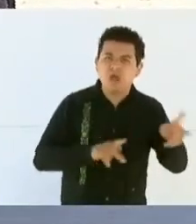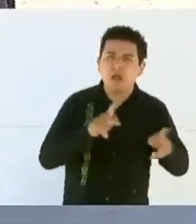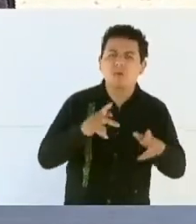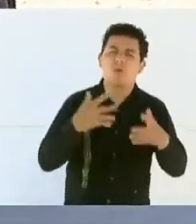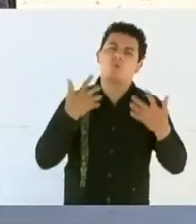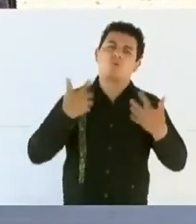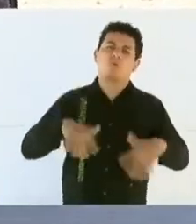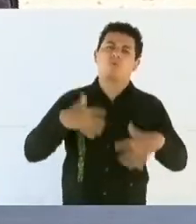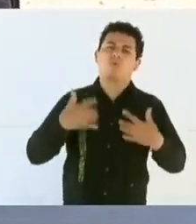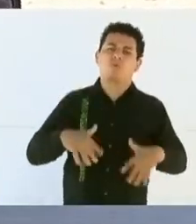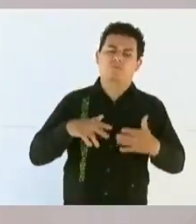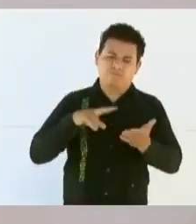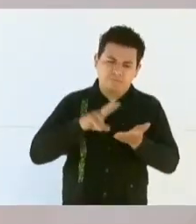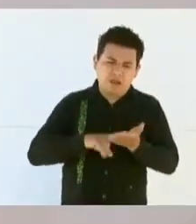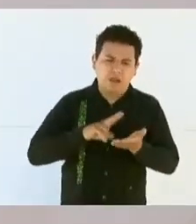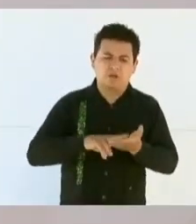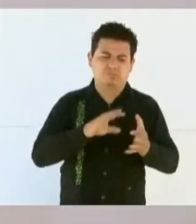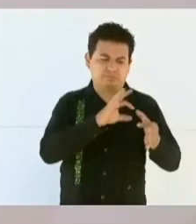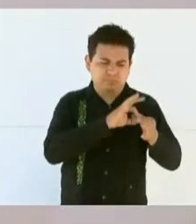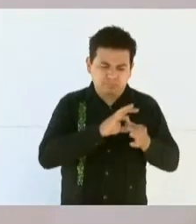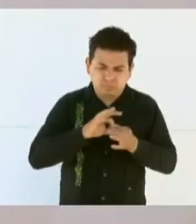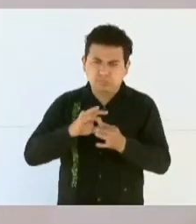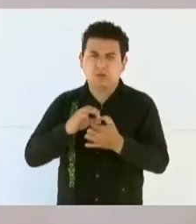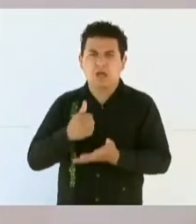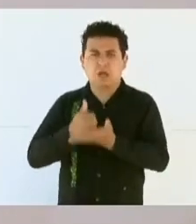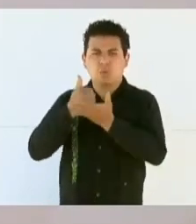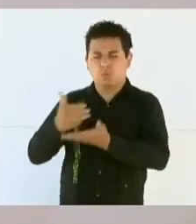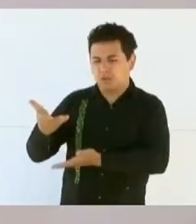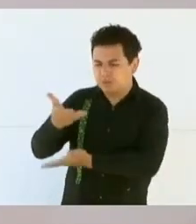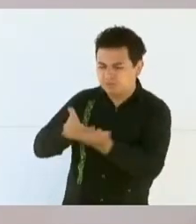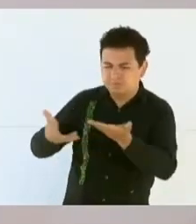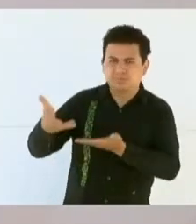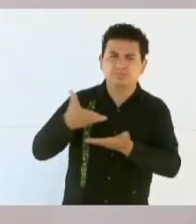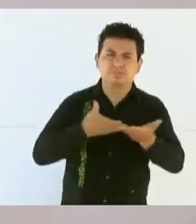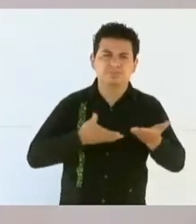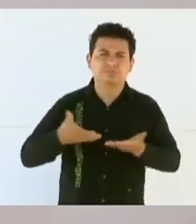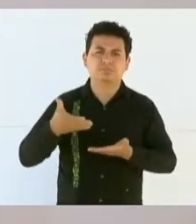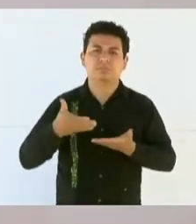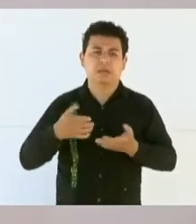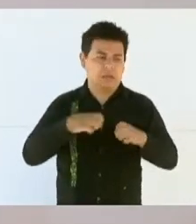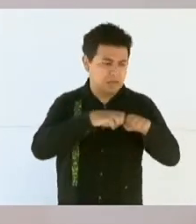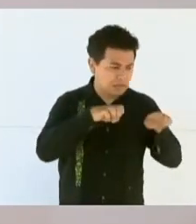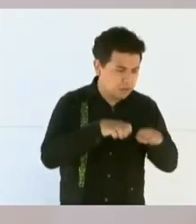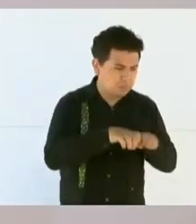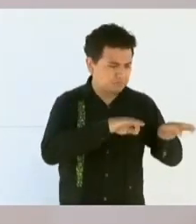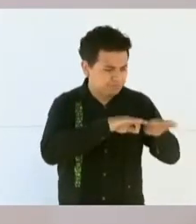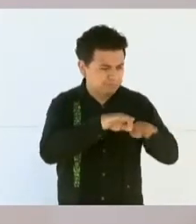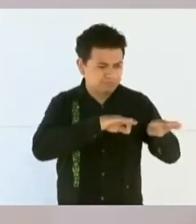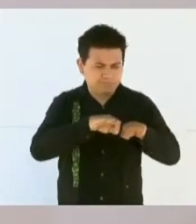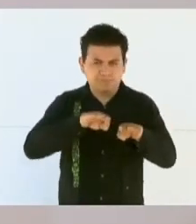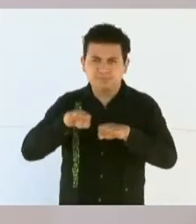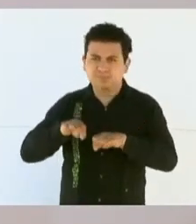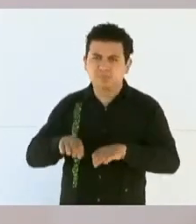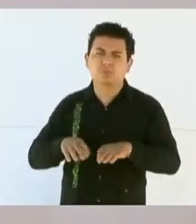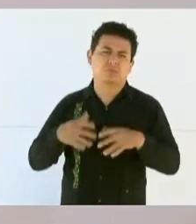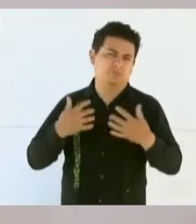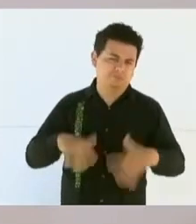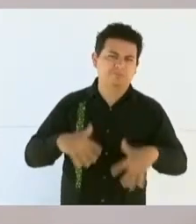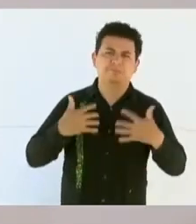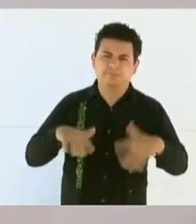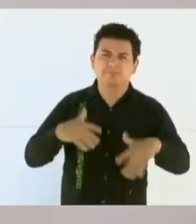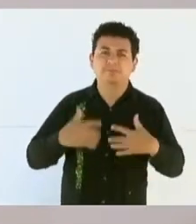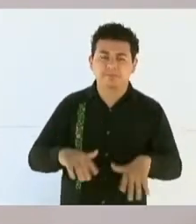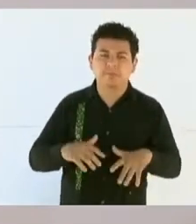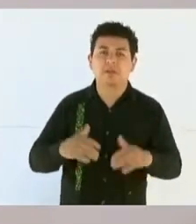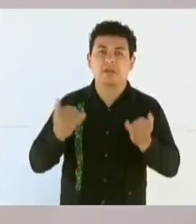lo son la unidad, la ayuda mutua y el trabajo en equipo, así también